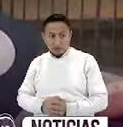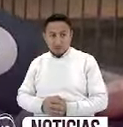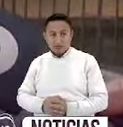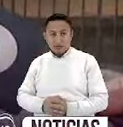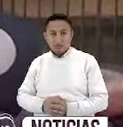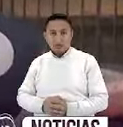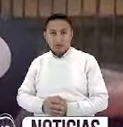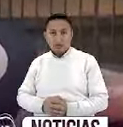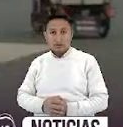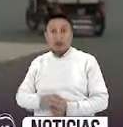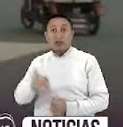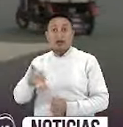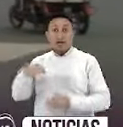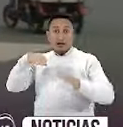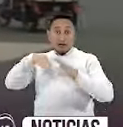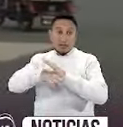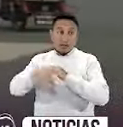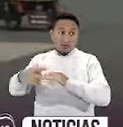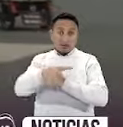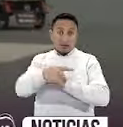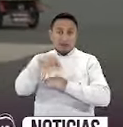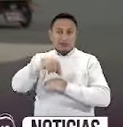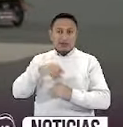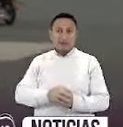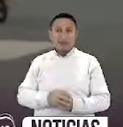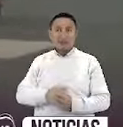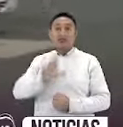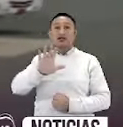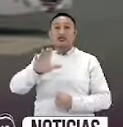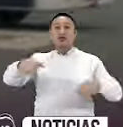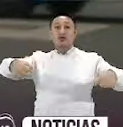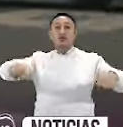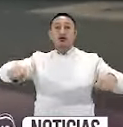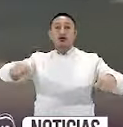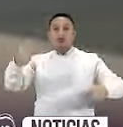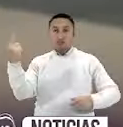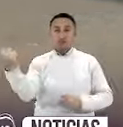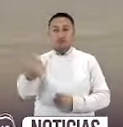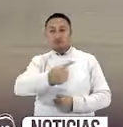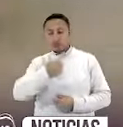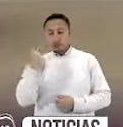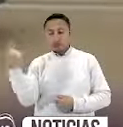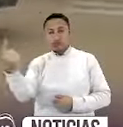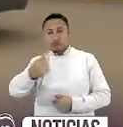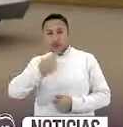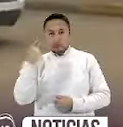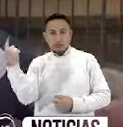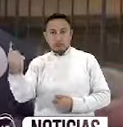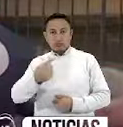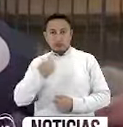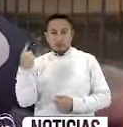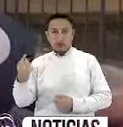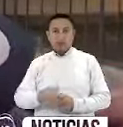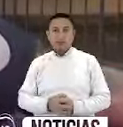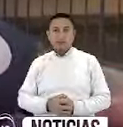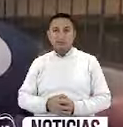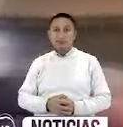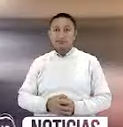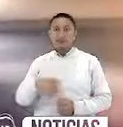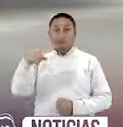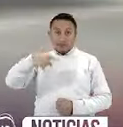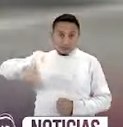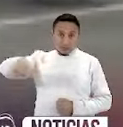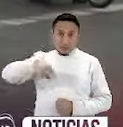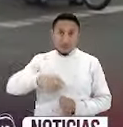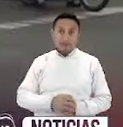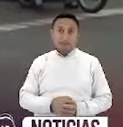ya en todo lo que es el ingreso al Trinipuerto, tenemos 5 motos que se encuentran todos los días realizando un patrullaje solo en ese